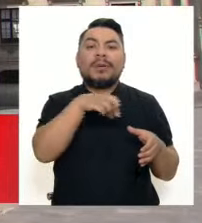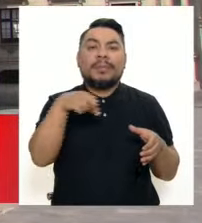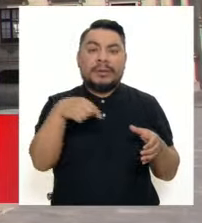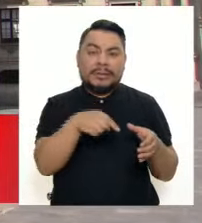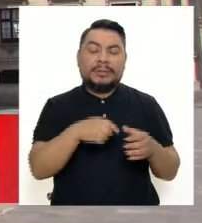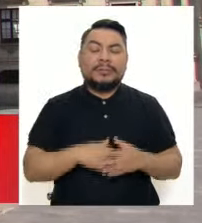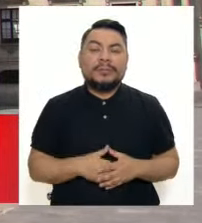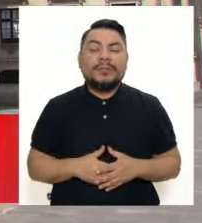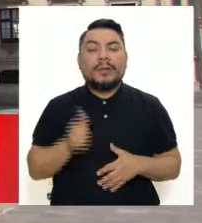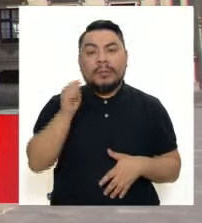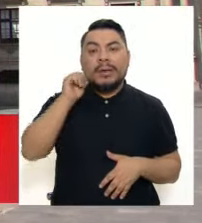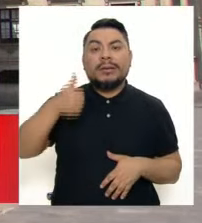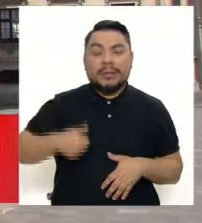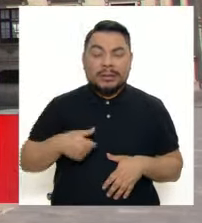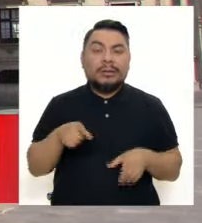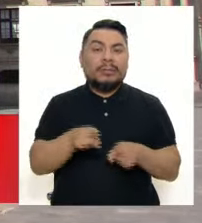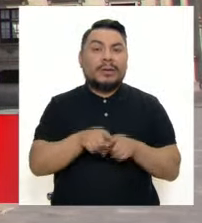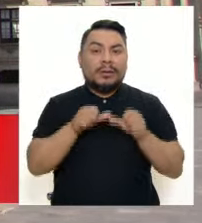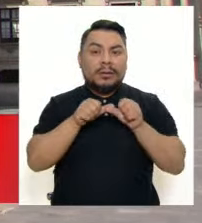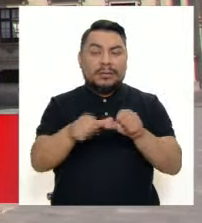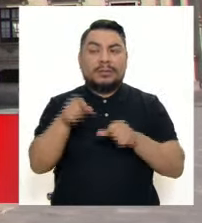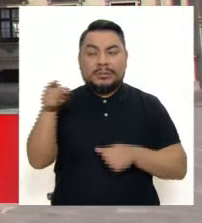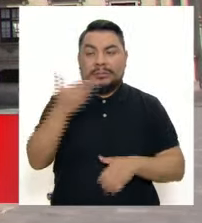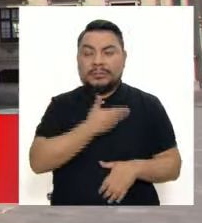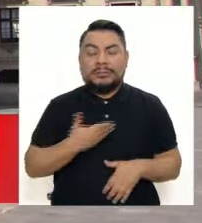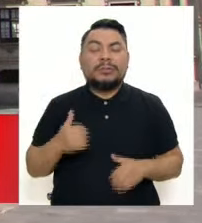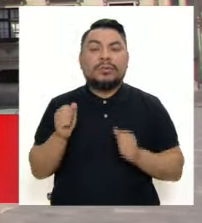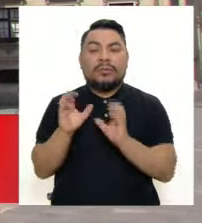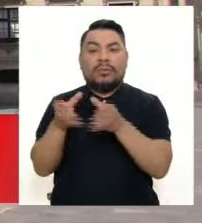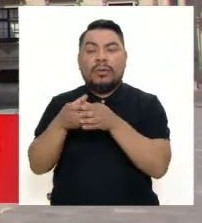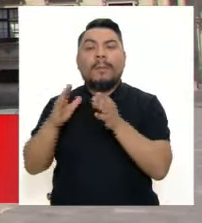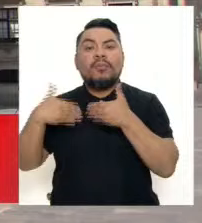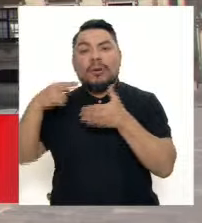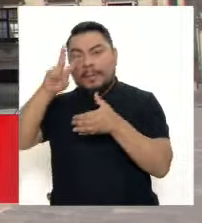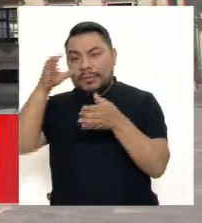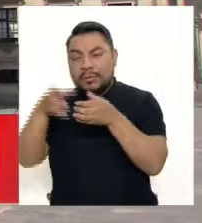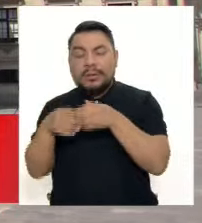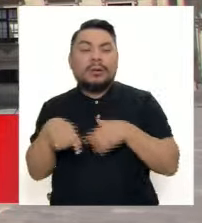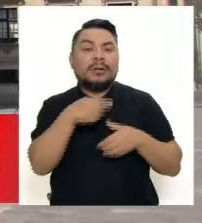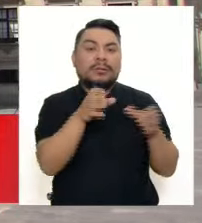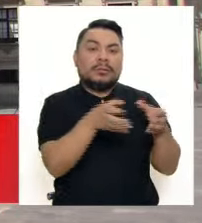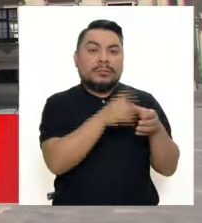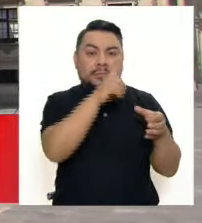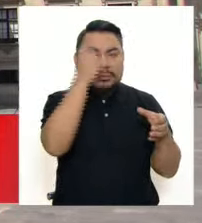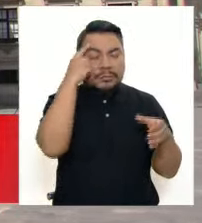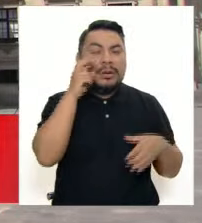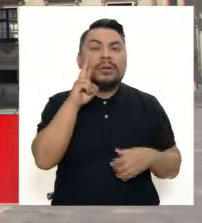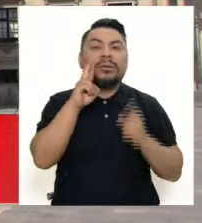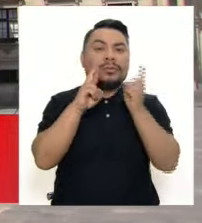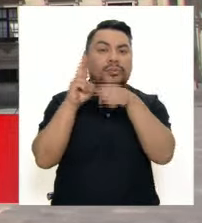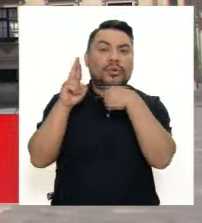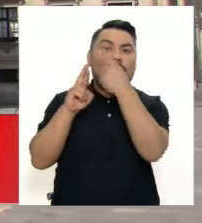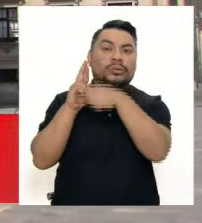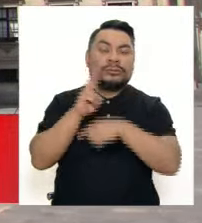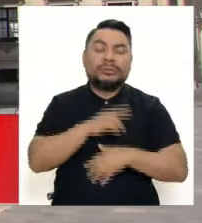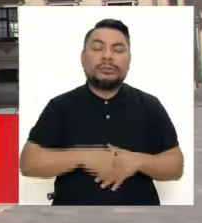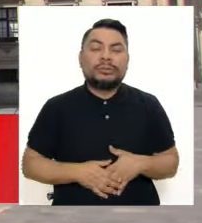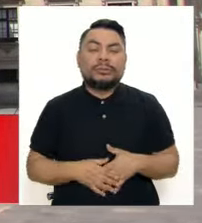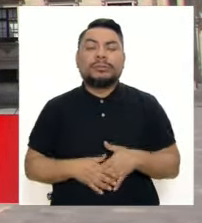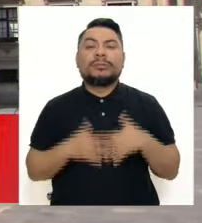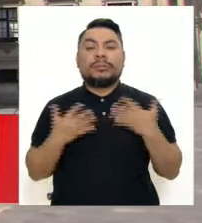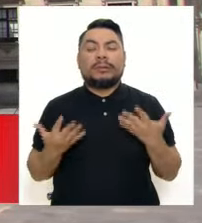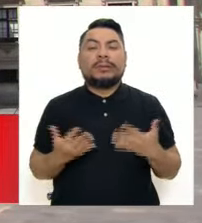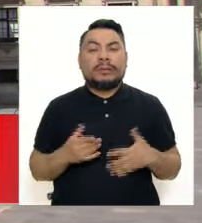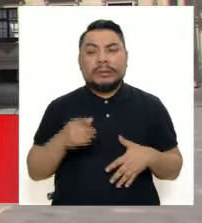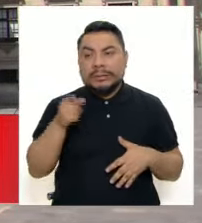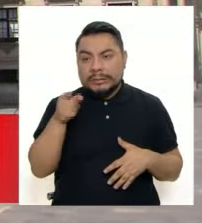progreso el día de mañana también continuarán las reuniones con podemos Perú y también con renovación popular y eh Bueno